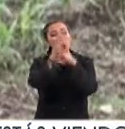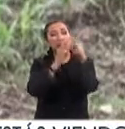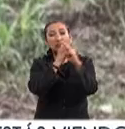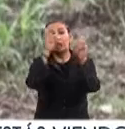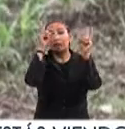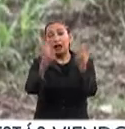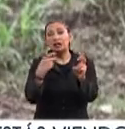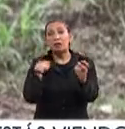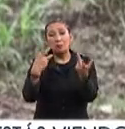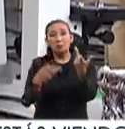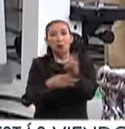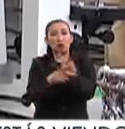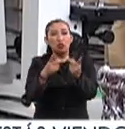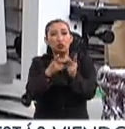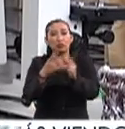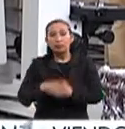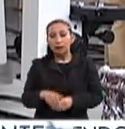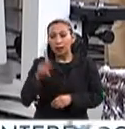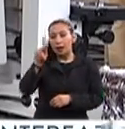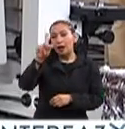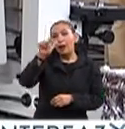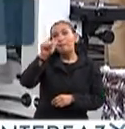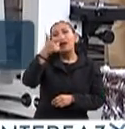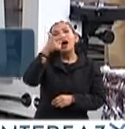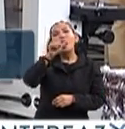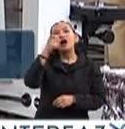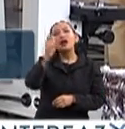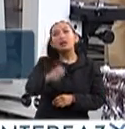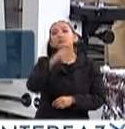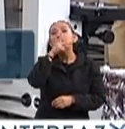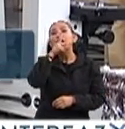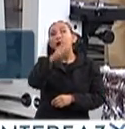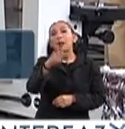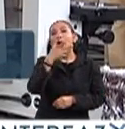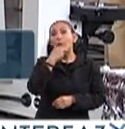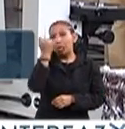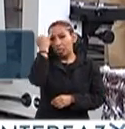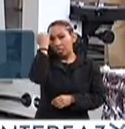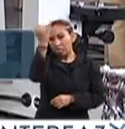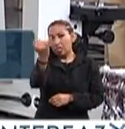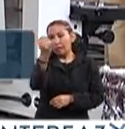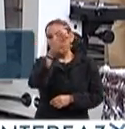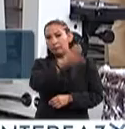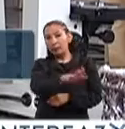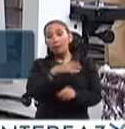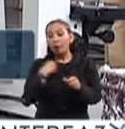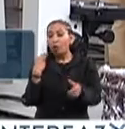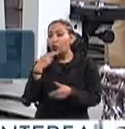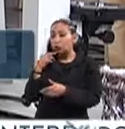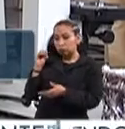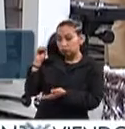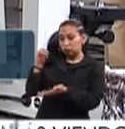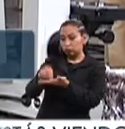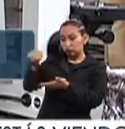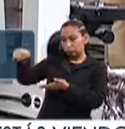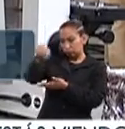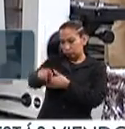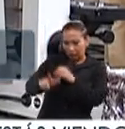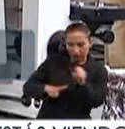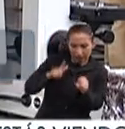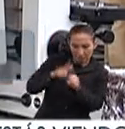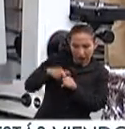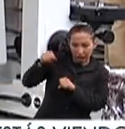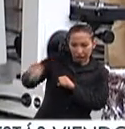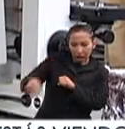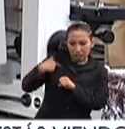en materia de recursos. Plaga es un término acuñado por el hombre y se lo aplicamos a aquellos